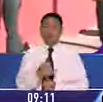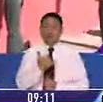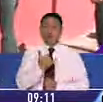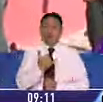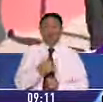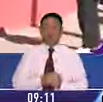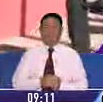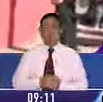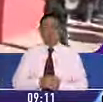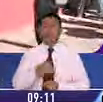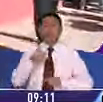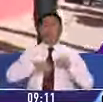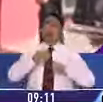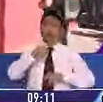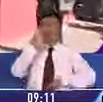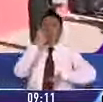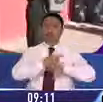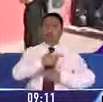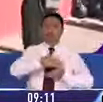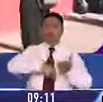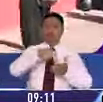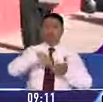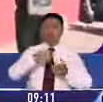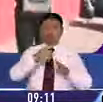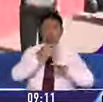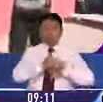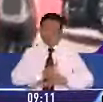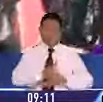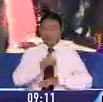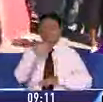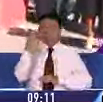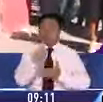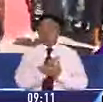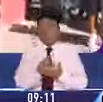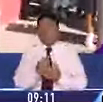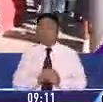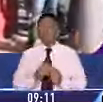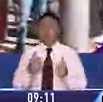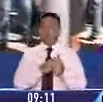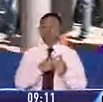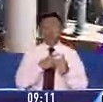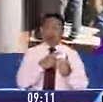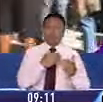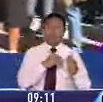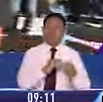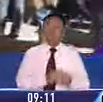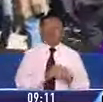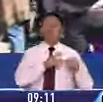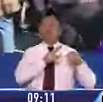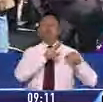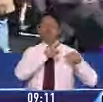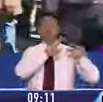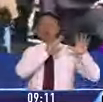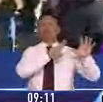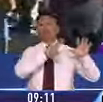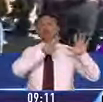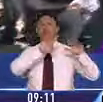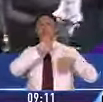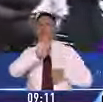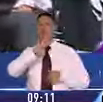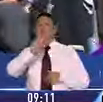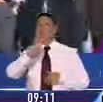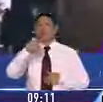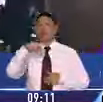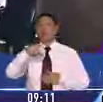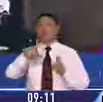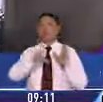emitir una serie de decretos en las próximas semanas. El primero ya fue emitido, el 742, que tiene que ver